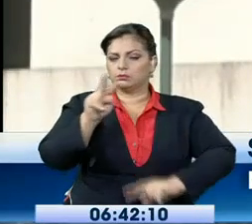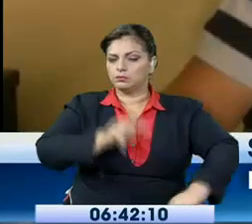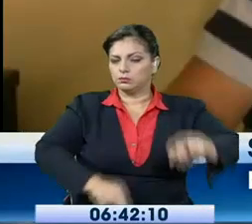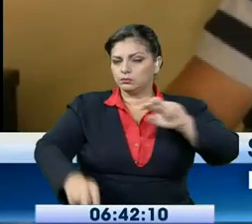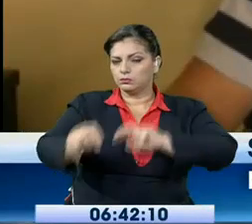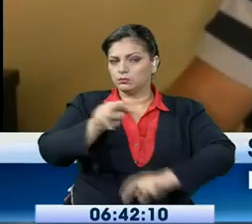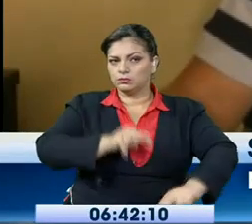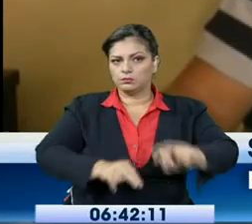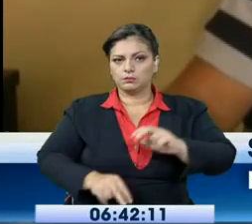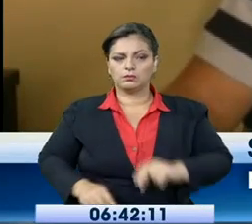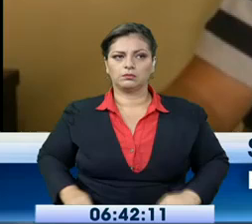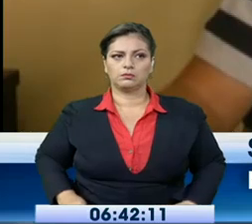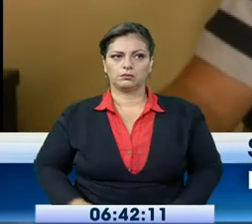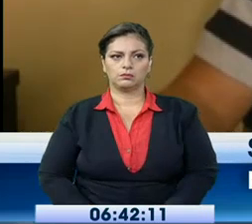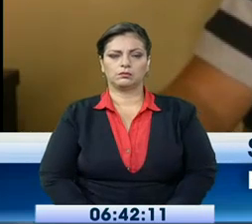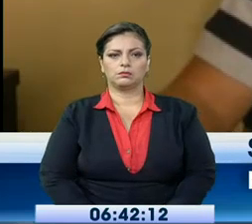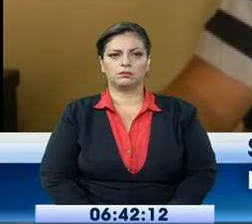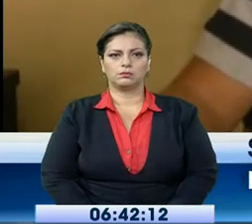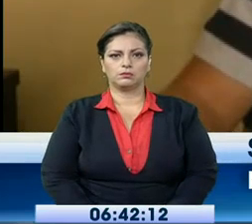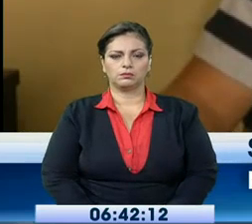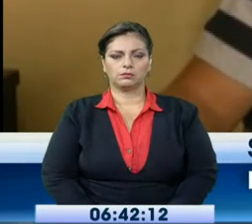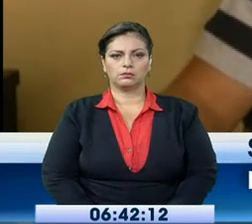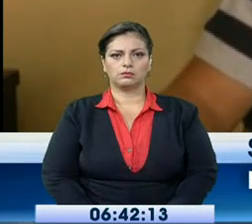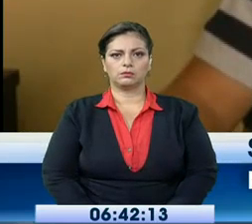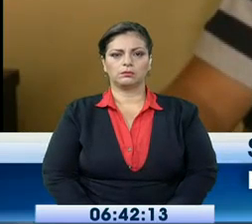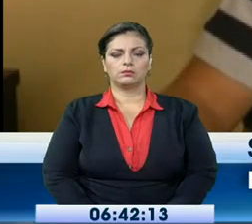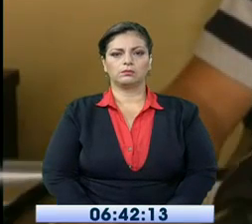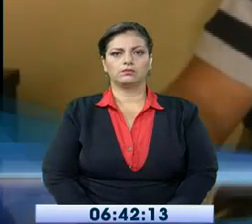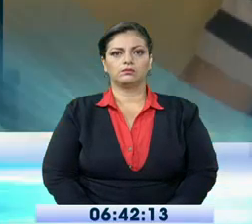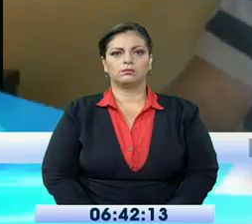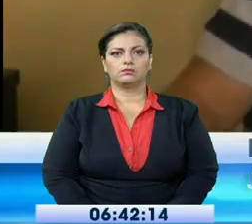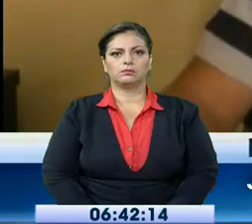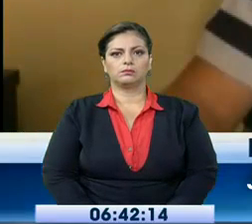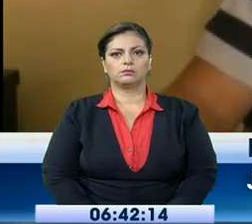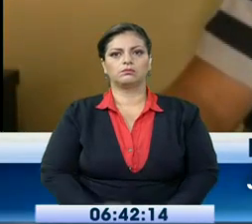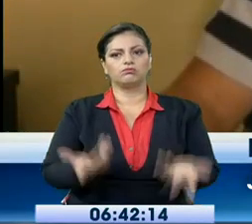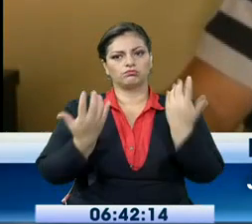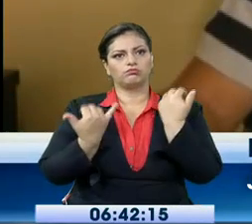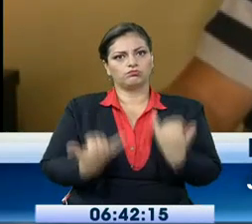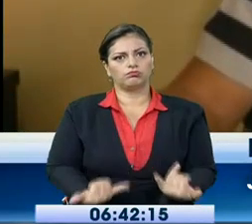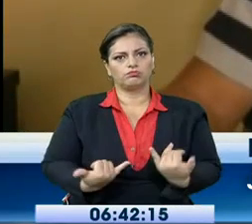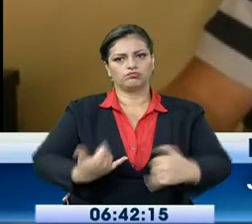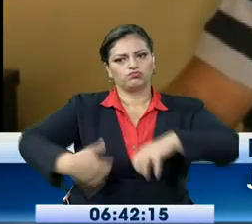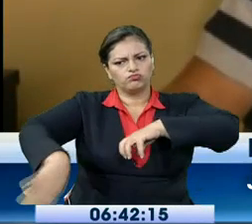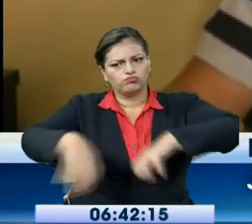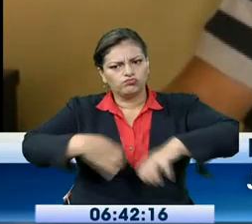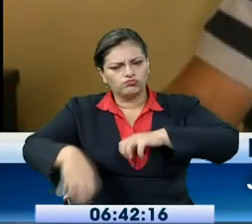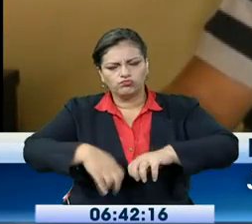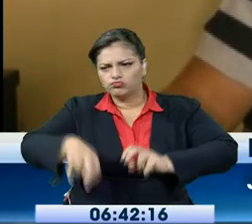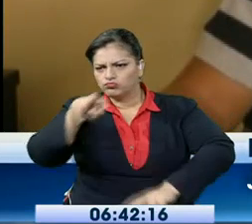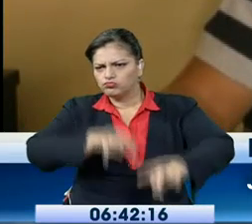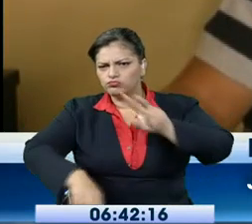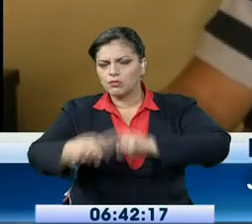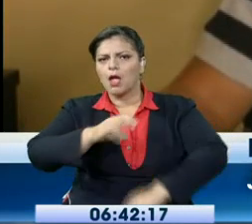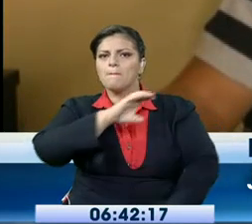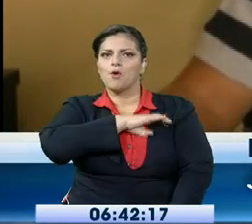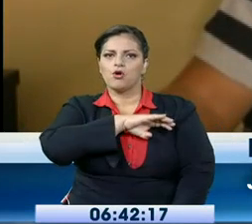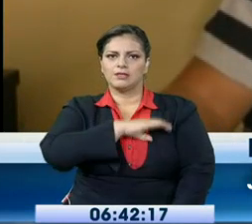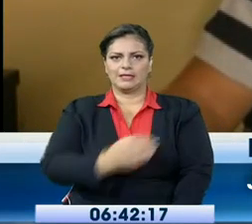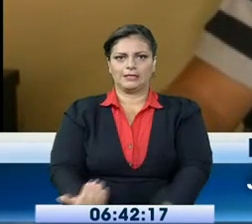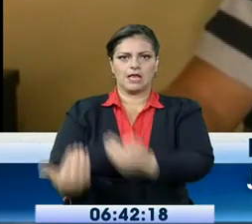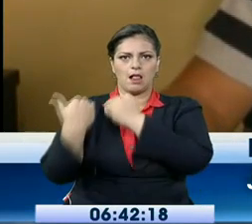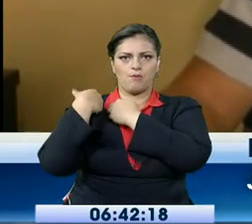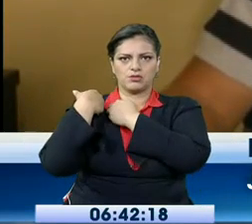Dueñas. Hasta que se desarrollen las siguientes diligencias investigativas que realiza la Policía Judicial